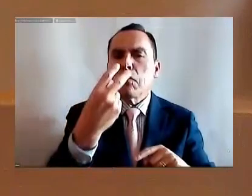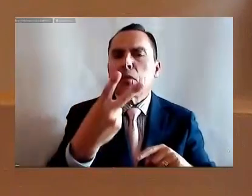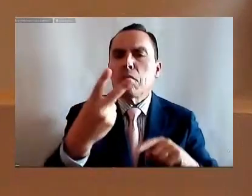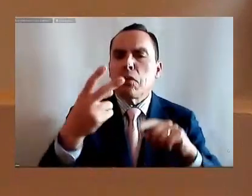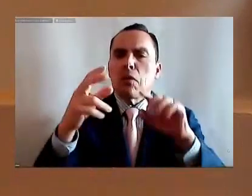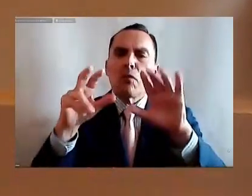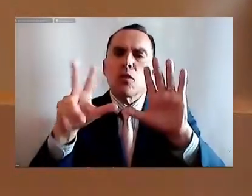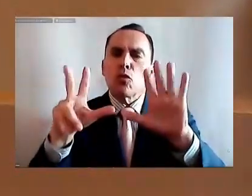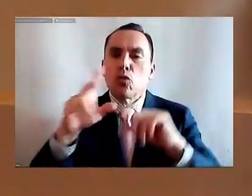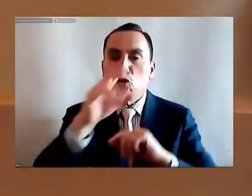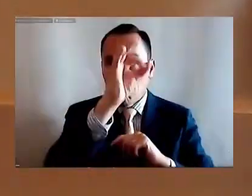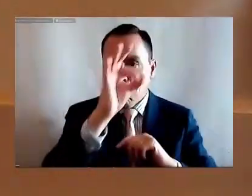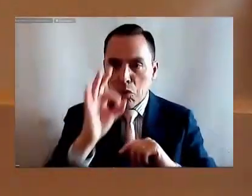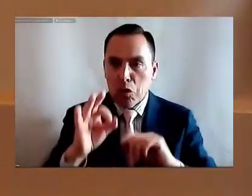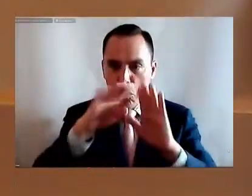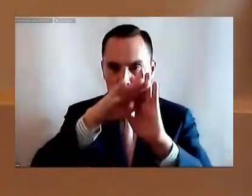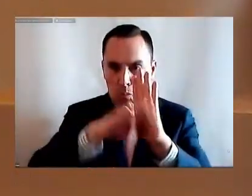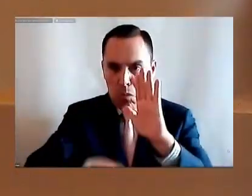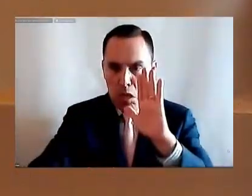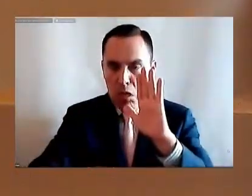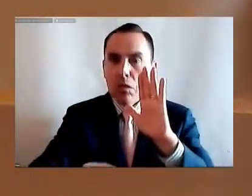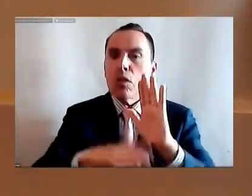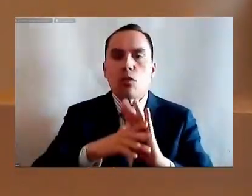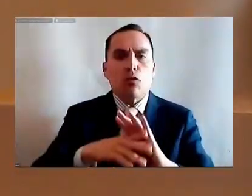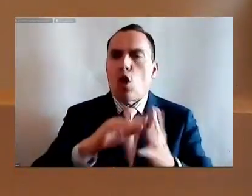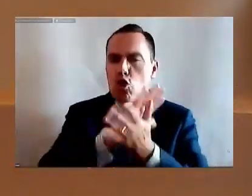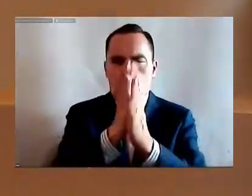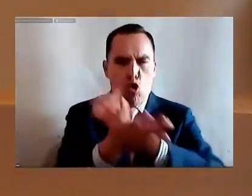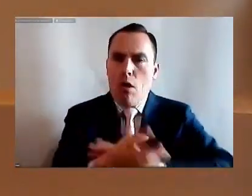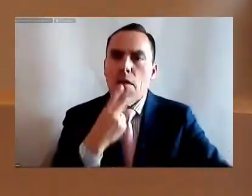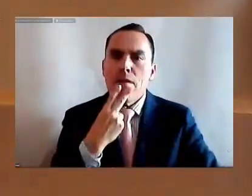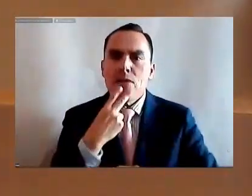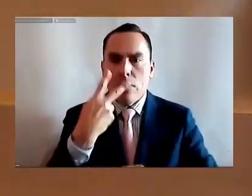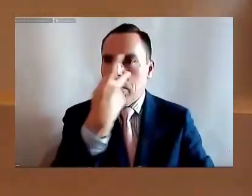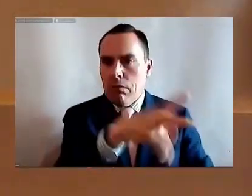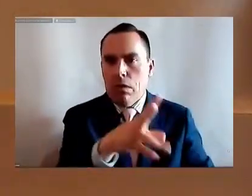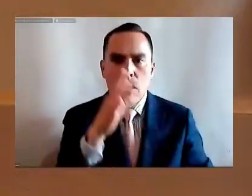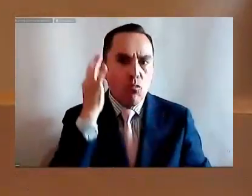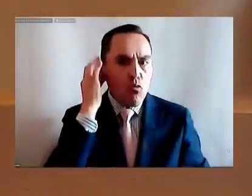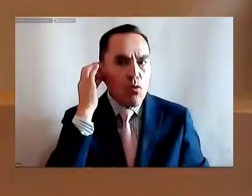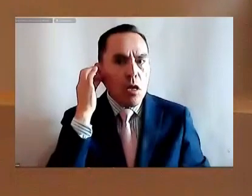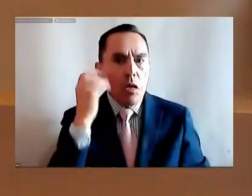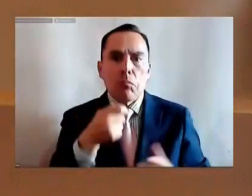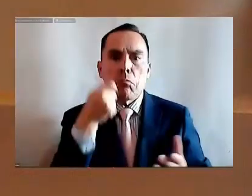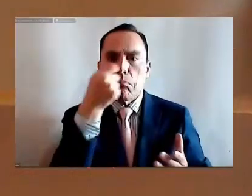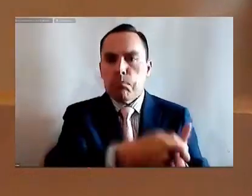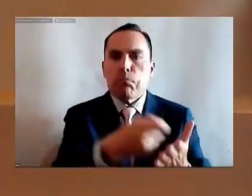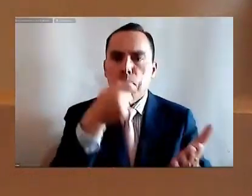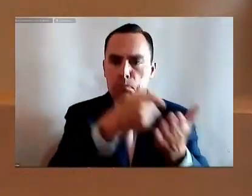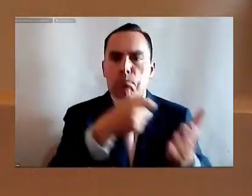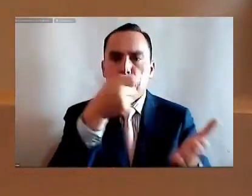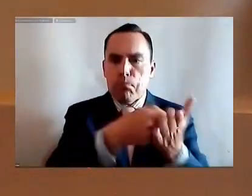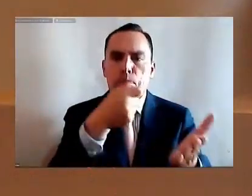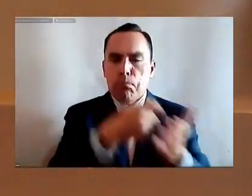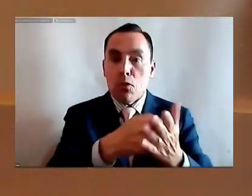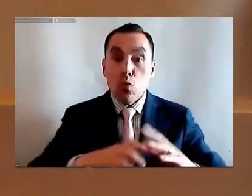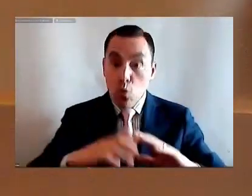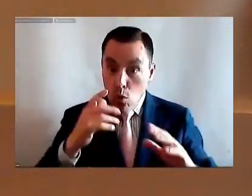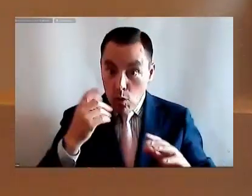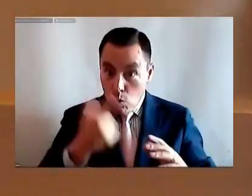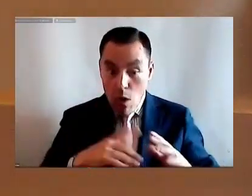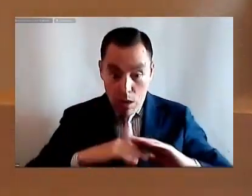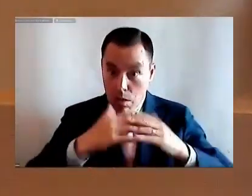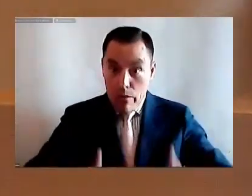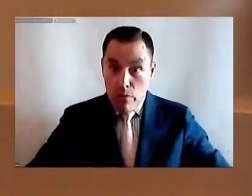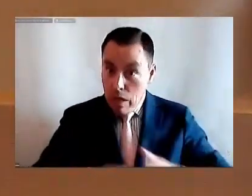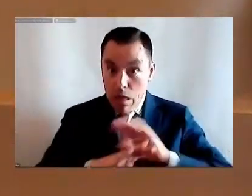28% menos, pero se lo pagas durante toda la vida. Se lo pagas incluso a la mujer que no va a tener ya bebé. Y